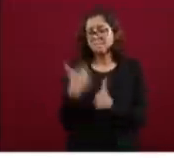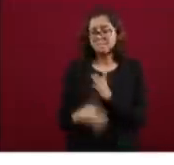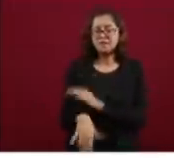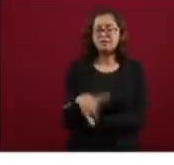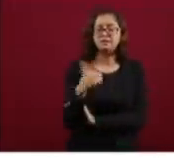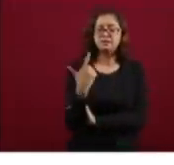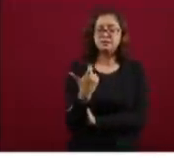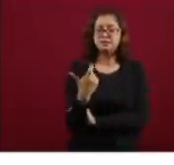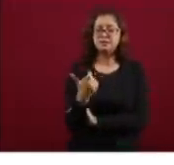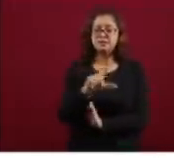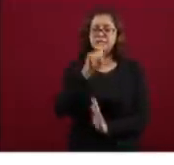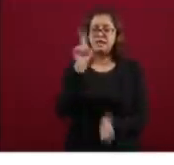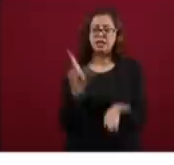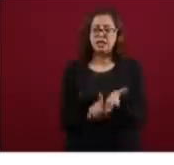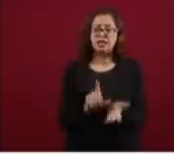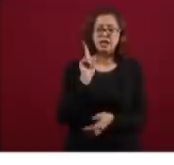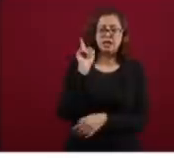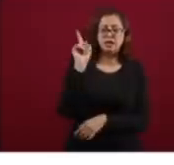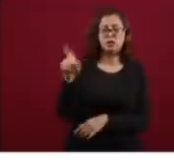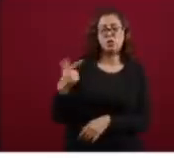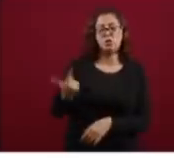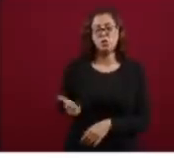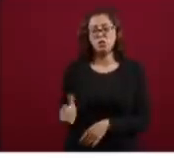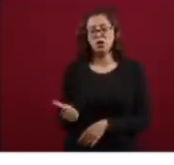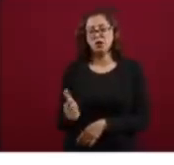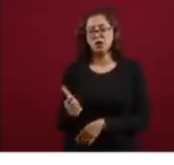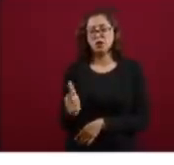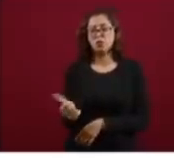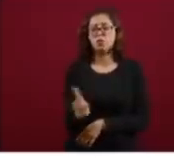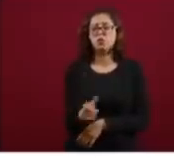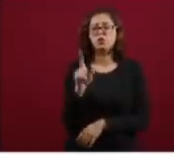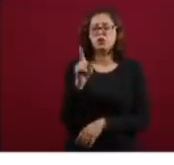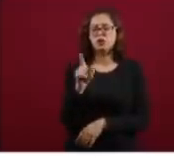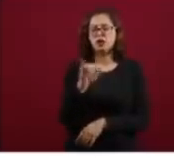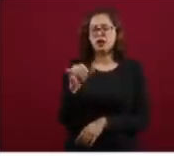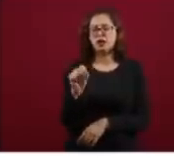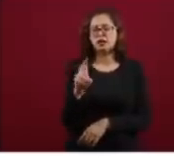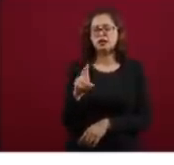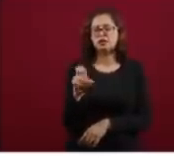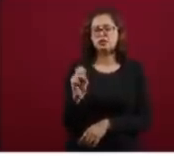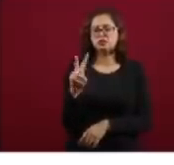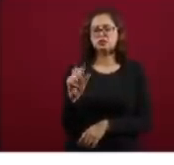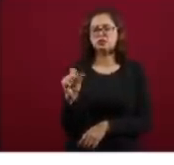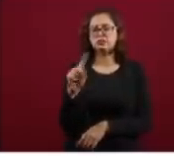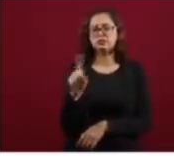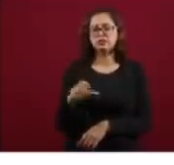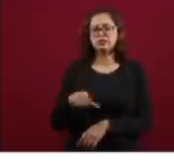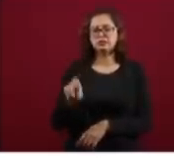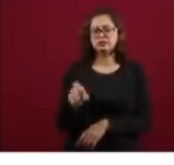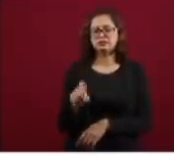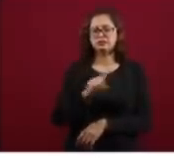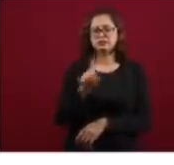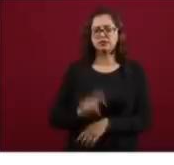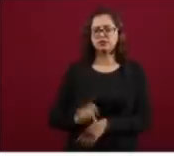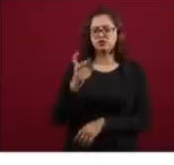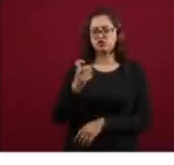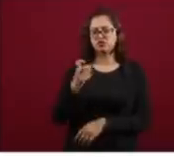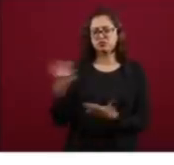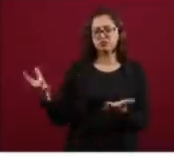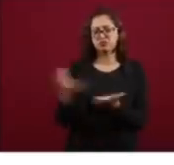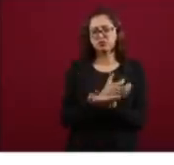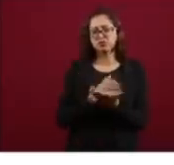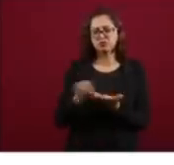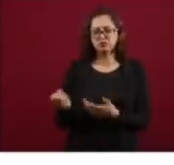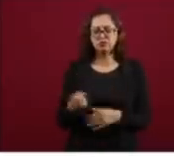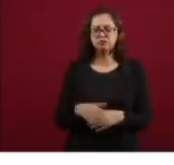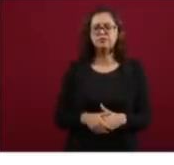760 por litro en san luis de la paz guanajuato lo está dando don jesús vázquez con un margen de 2 pesos 25